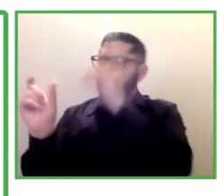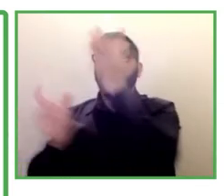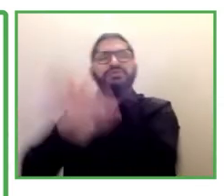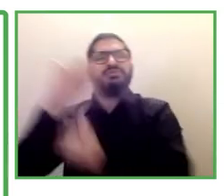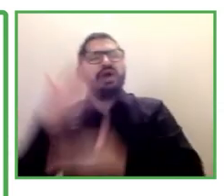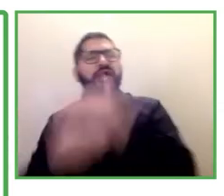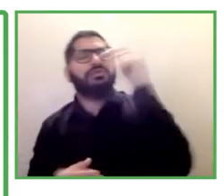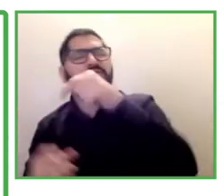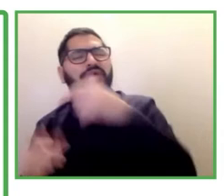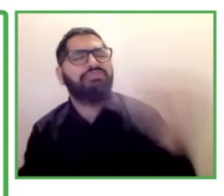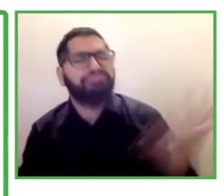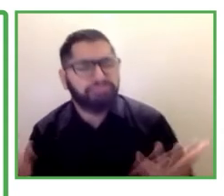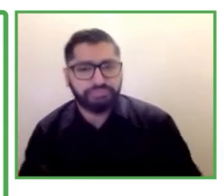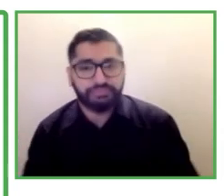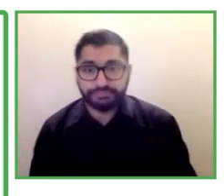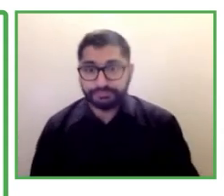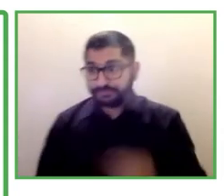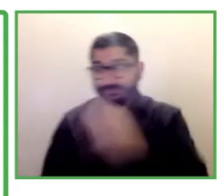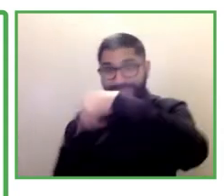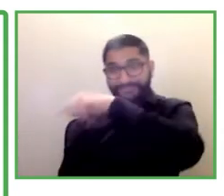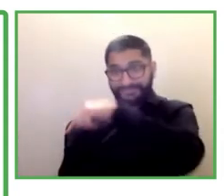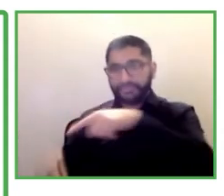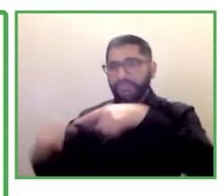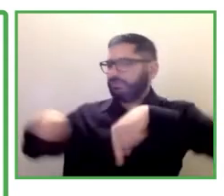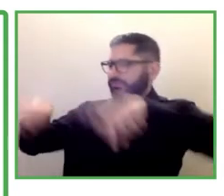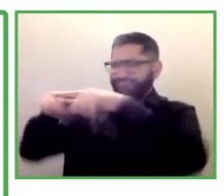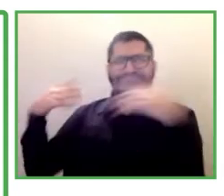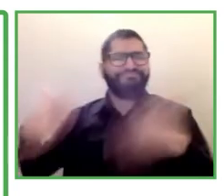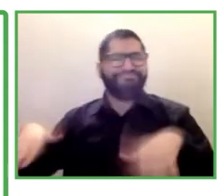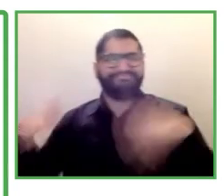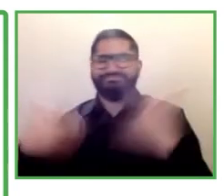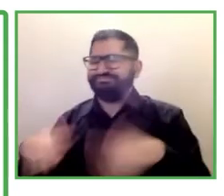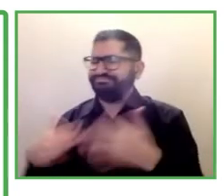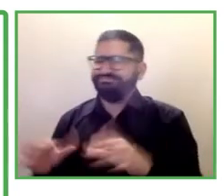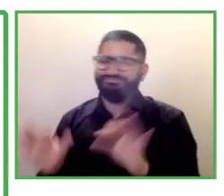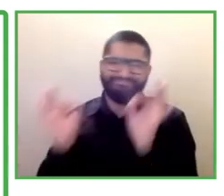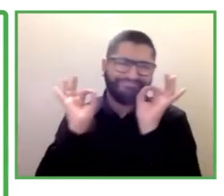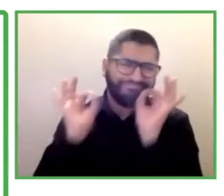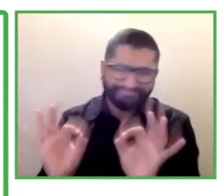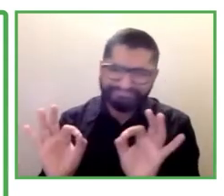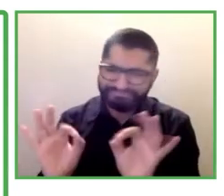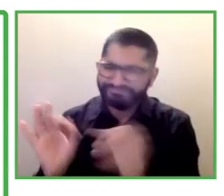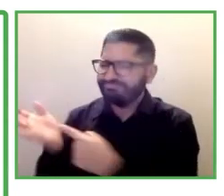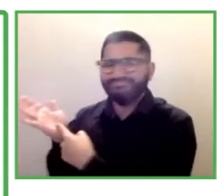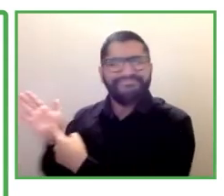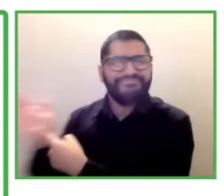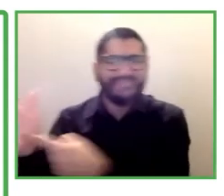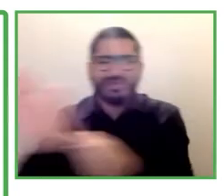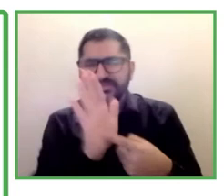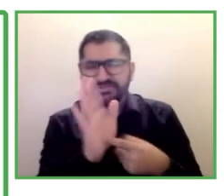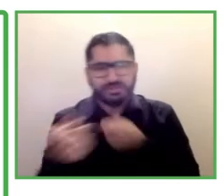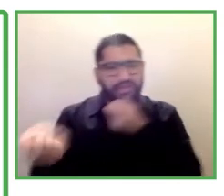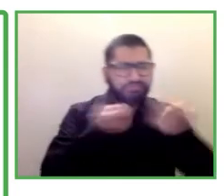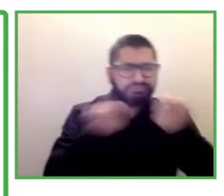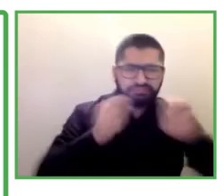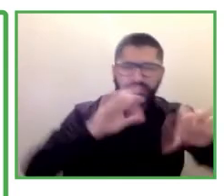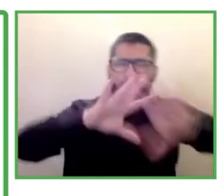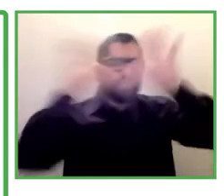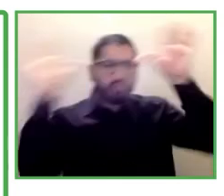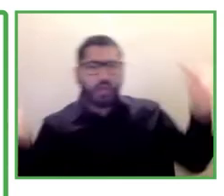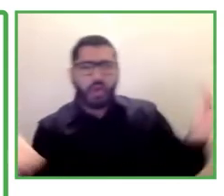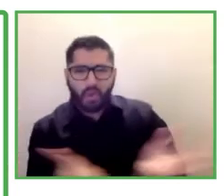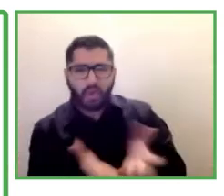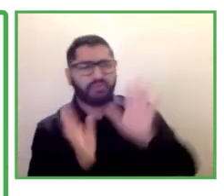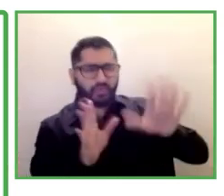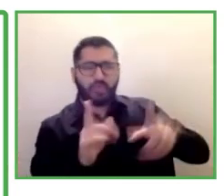market. Se exponen al mercado australiano y también contribuyen a la cultura en términos de